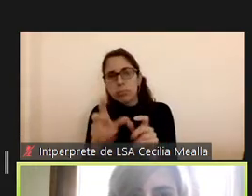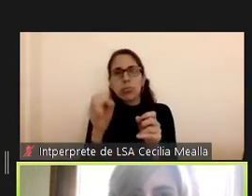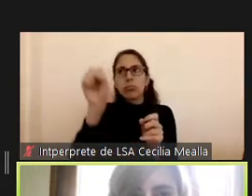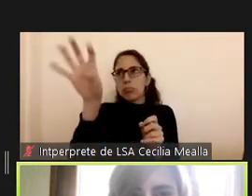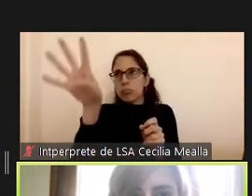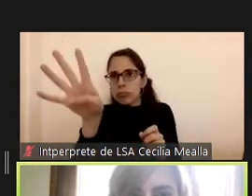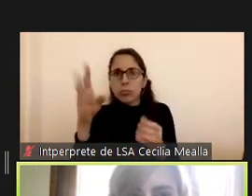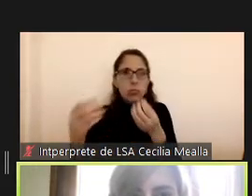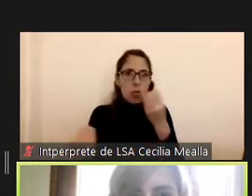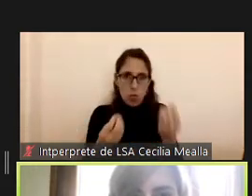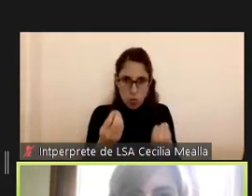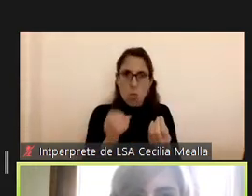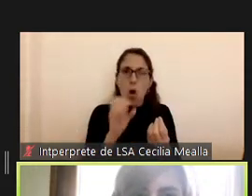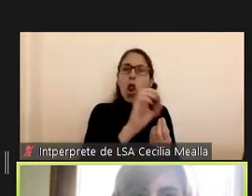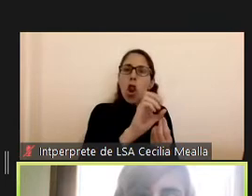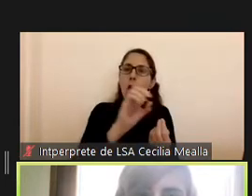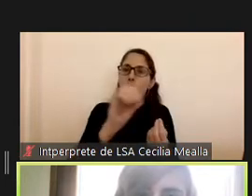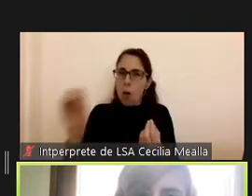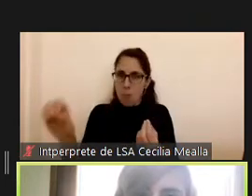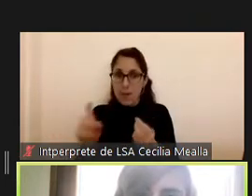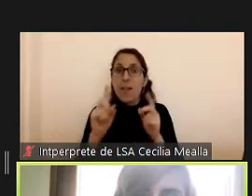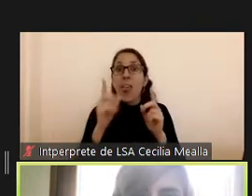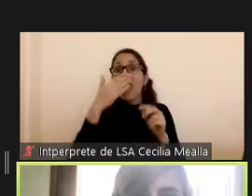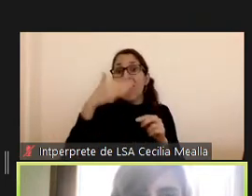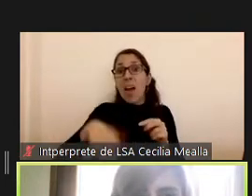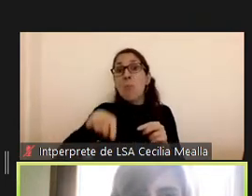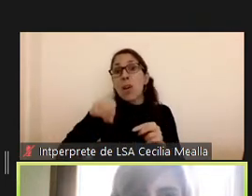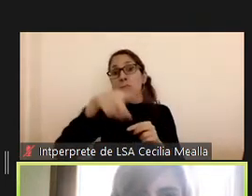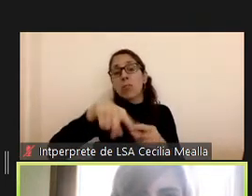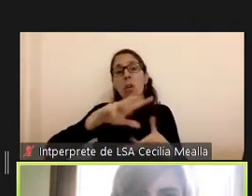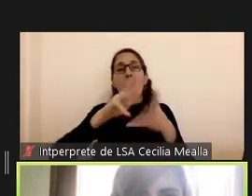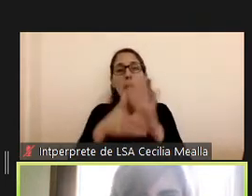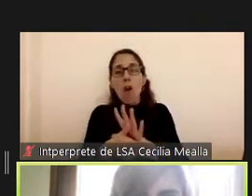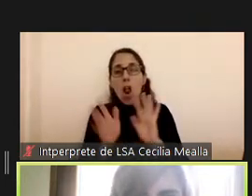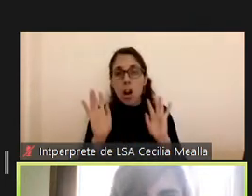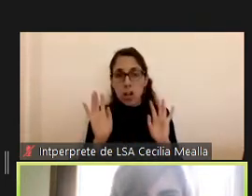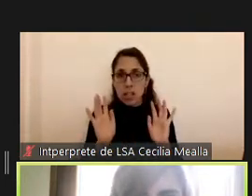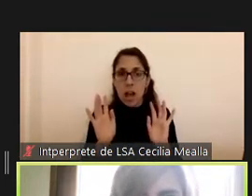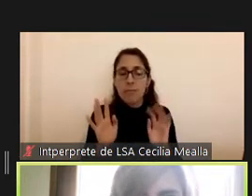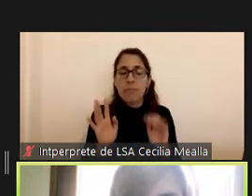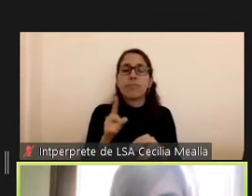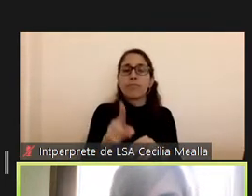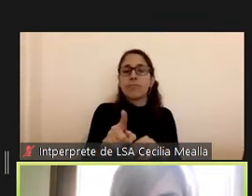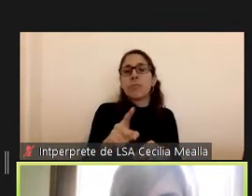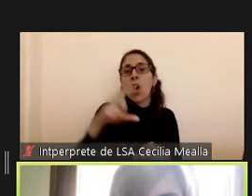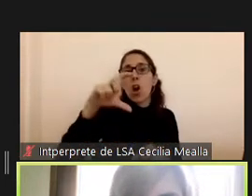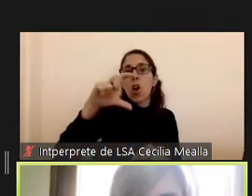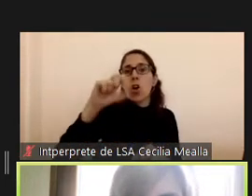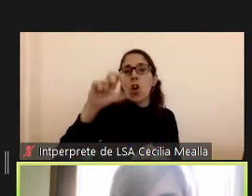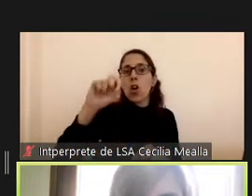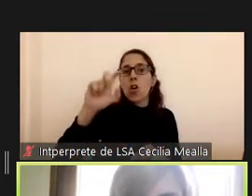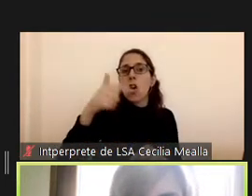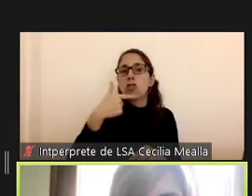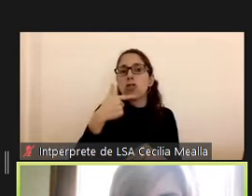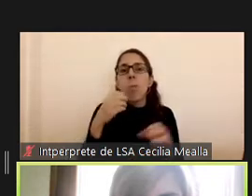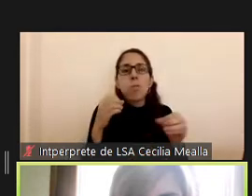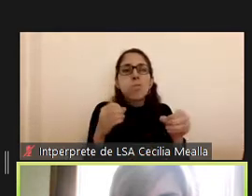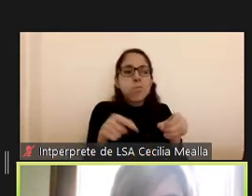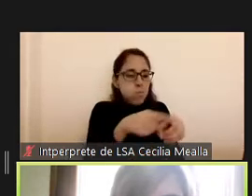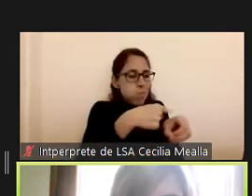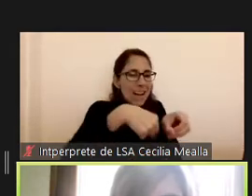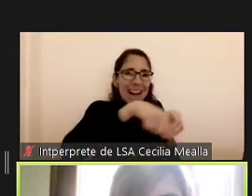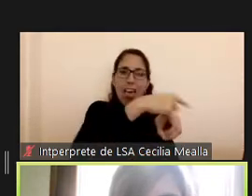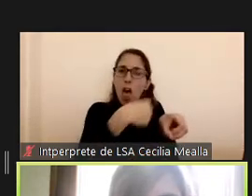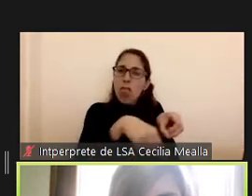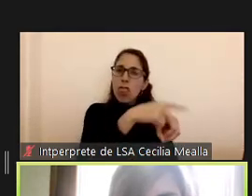Y después tienen que poner la morfología. Si son cocos, son los redonditos, ¿sí? Estos serían cocos,